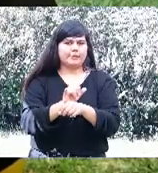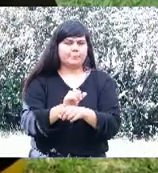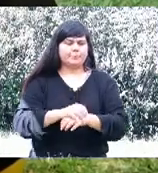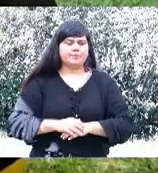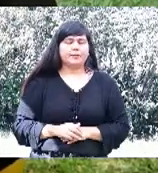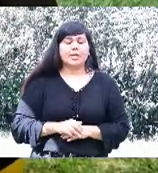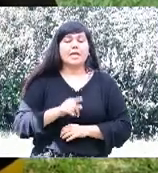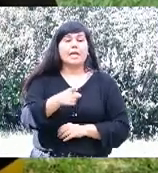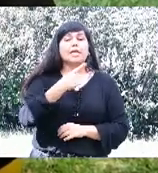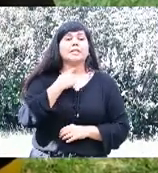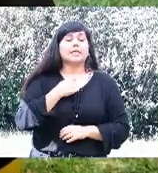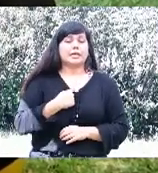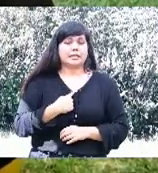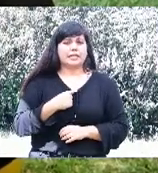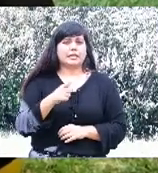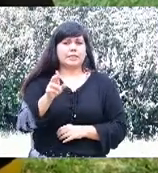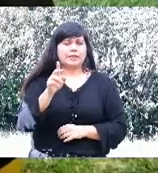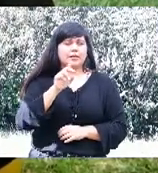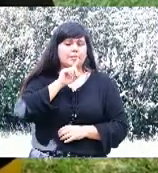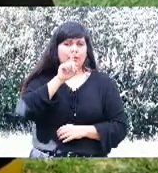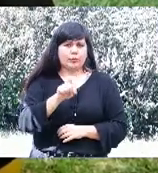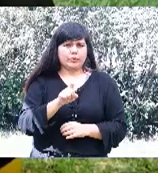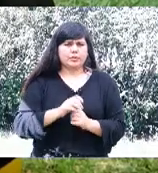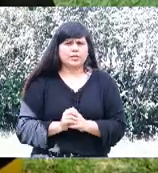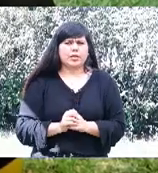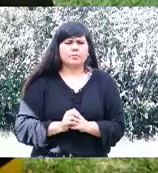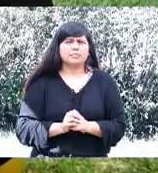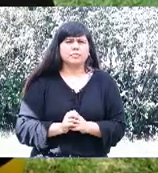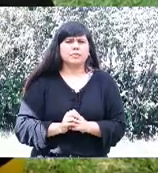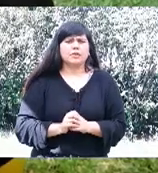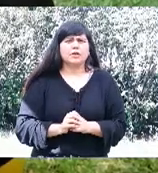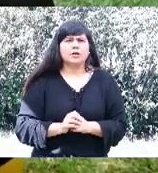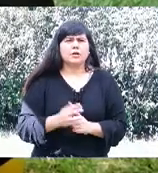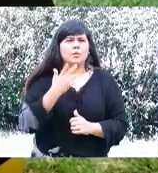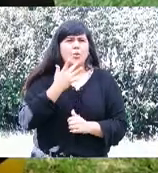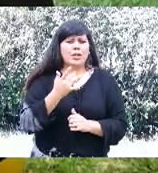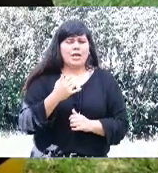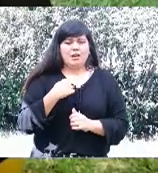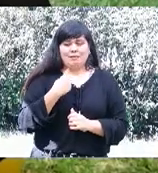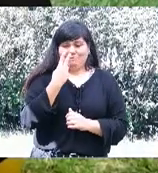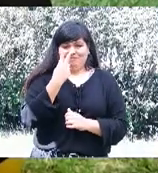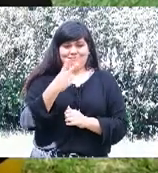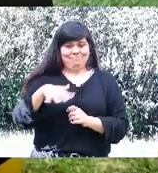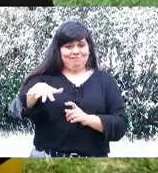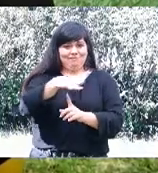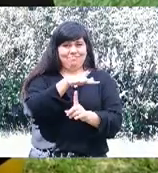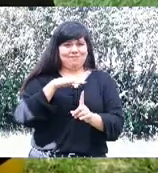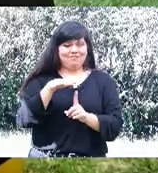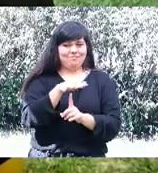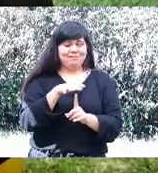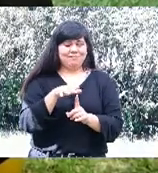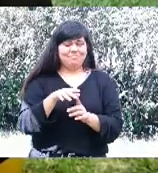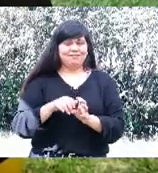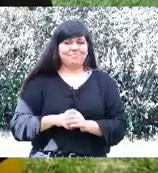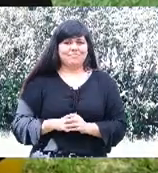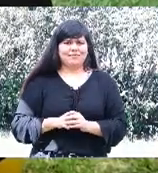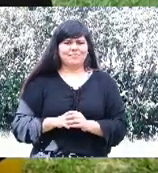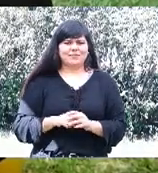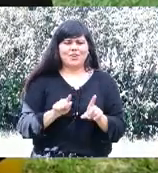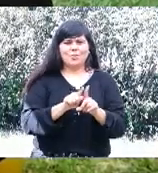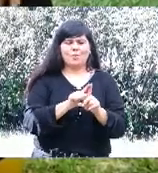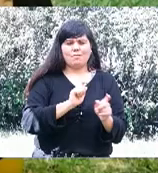super interesante porque lo que o sea lo que estamos viendo un fenómeno también que está